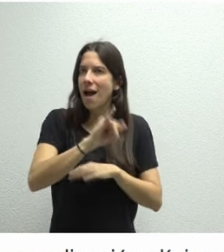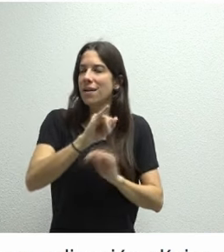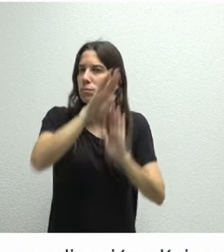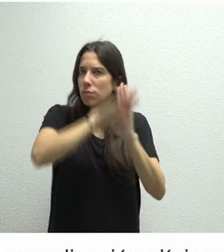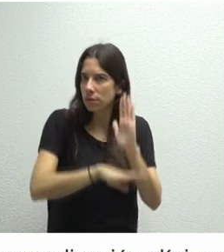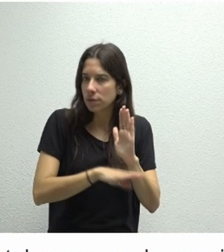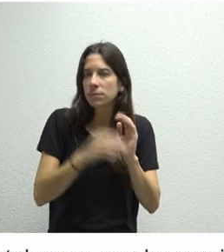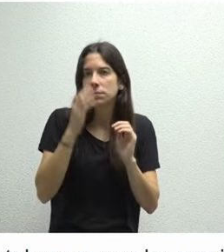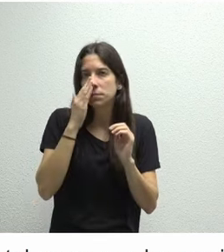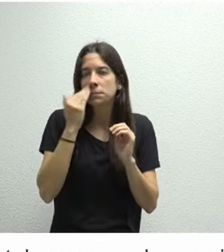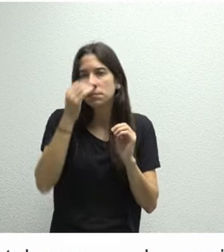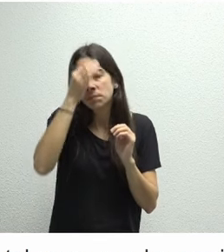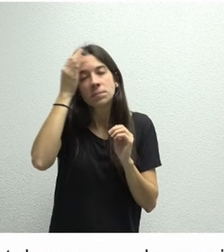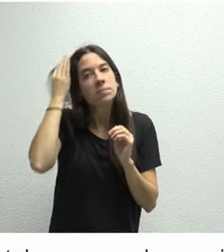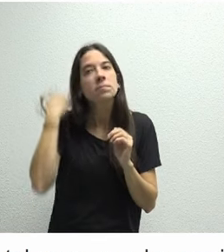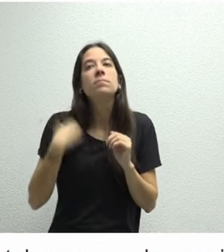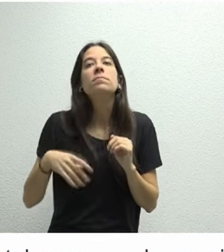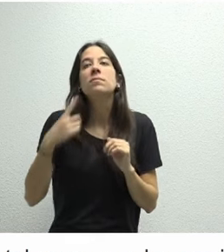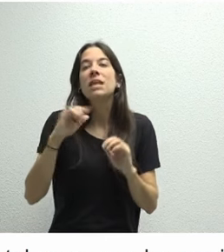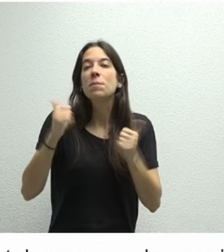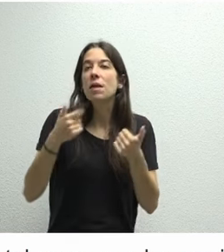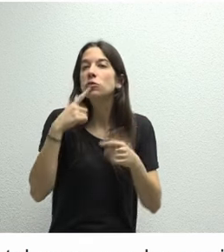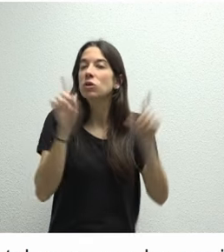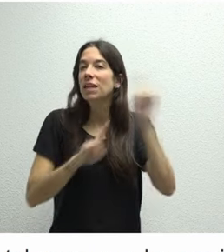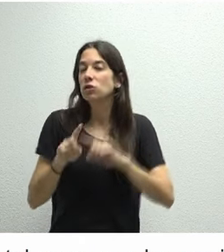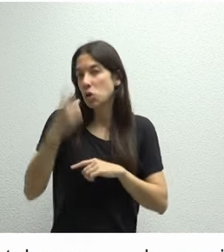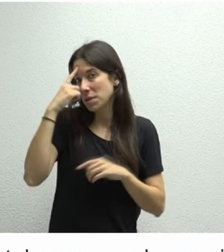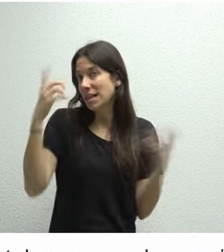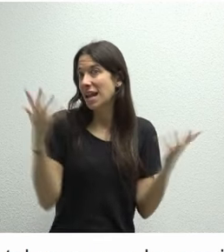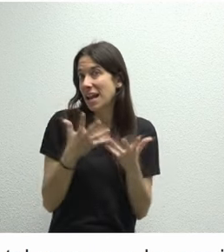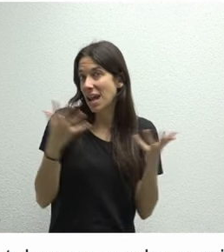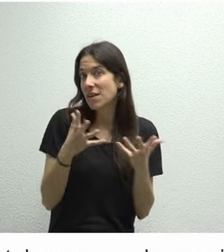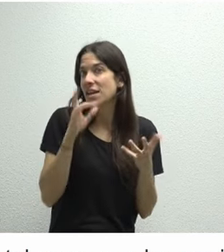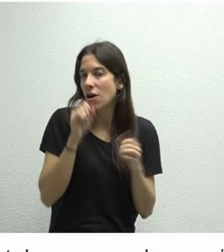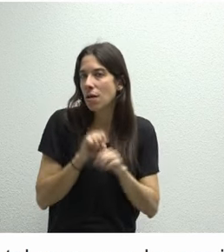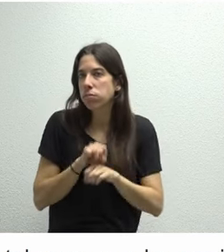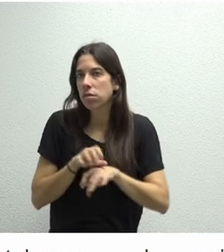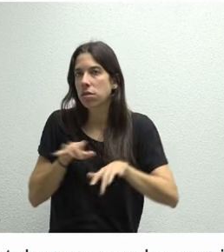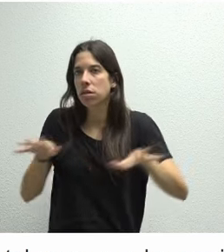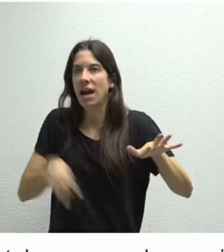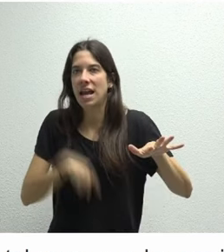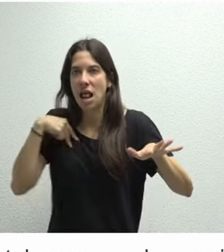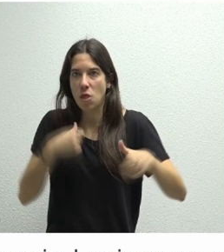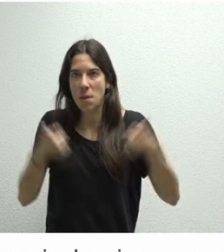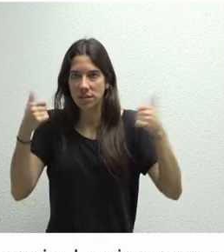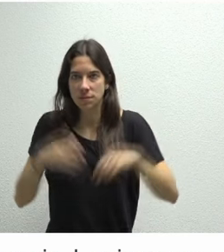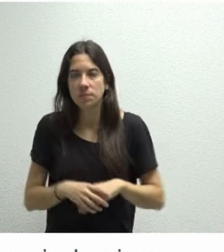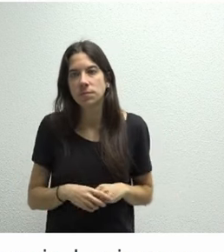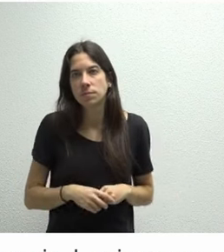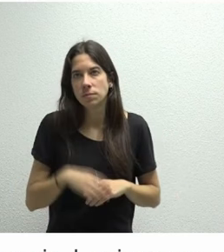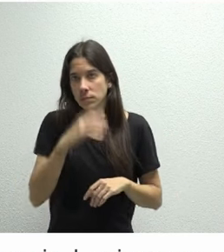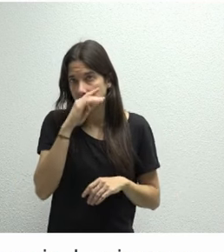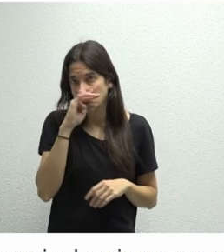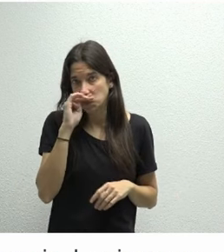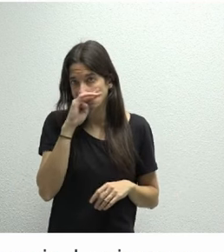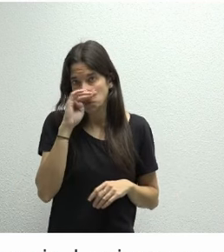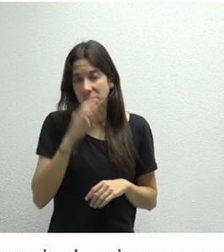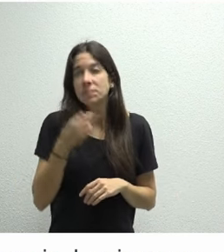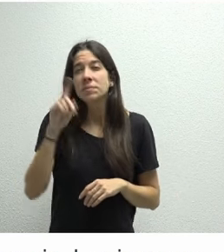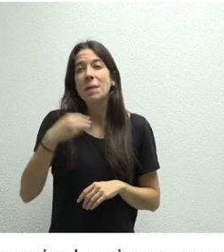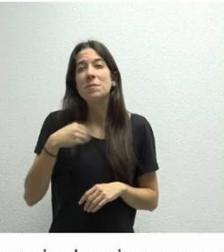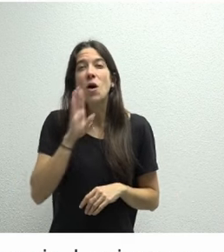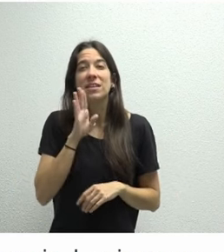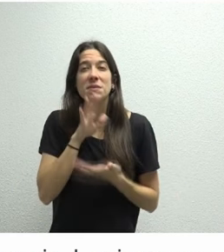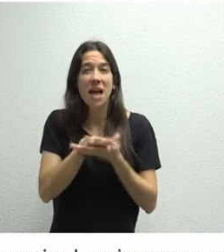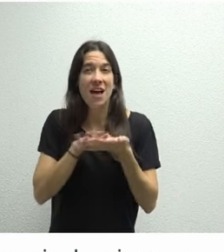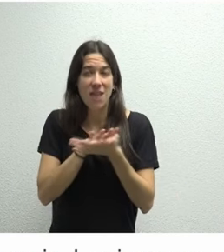con con trastorno mental grame y se han ido eh generalizando Y luego eh lo que hemos lo que habéis hablado también es decir